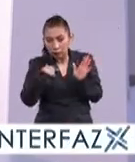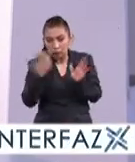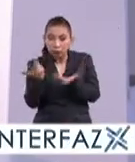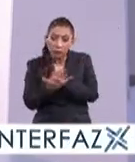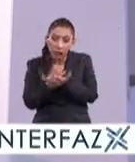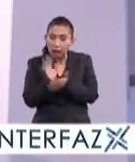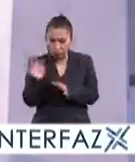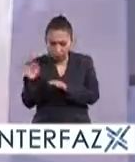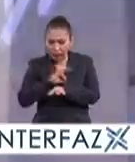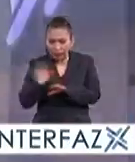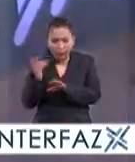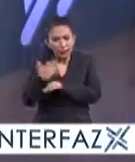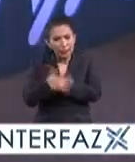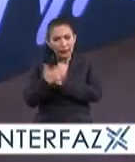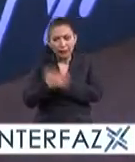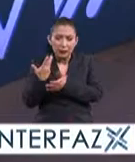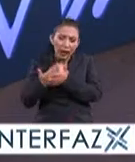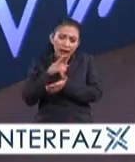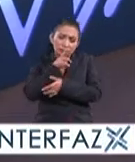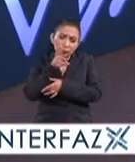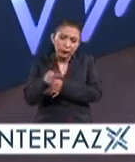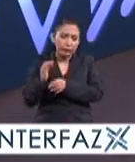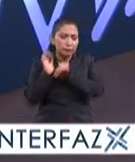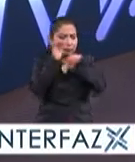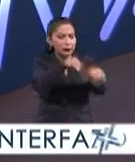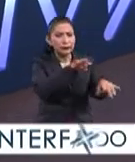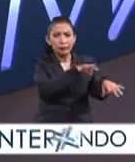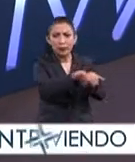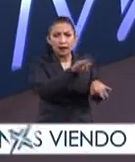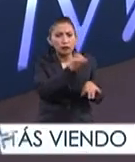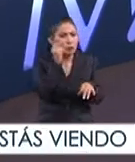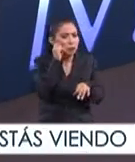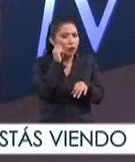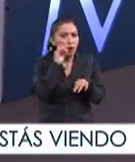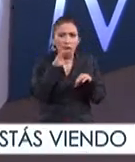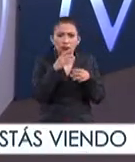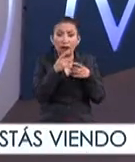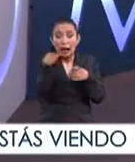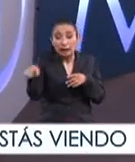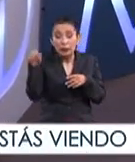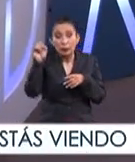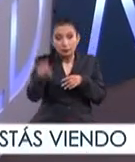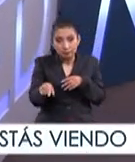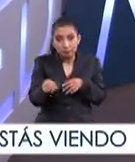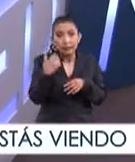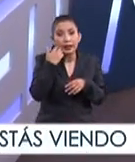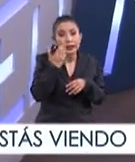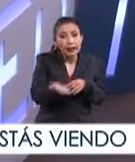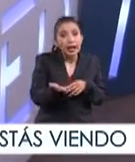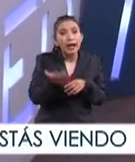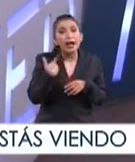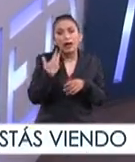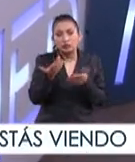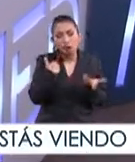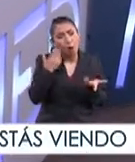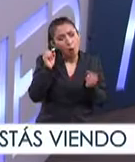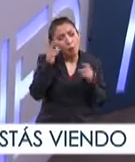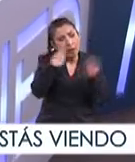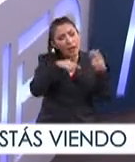posibilidad de trabajar para ser independientes, no depender de la comunidad internacional. Ellos mismos quieren ser